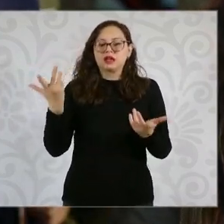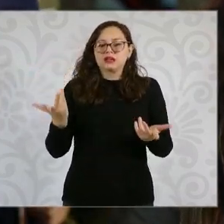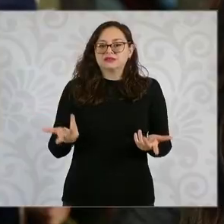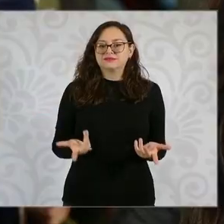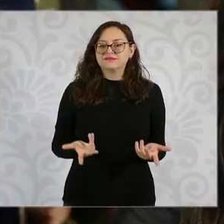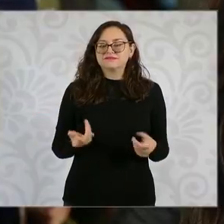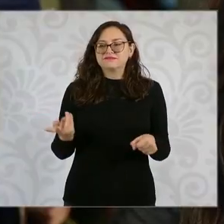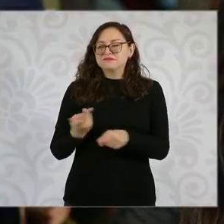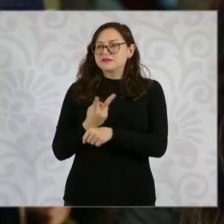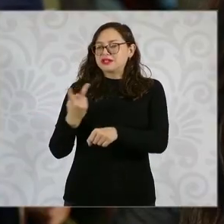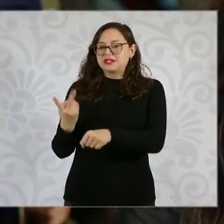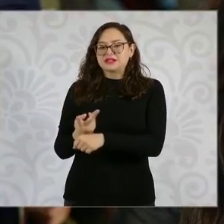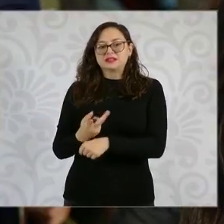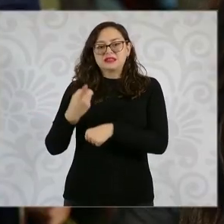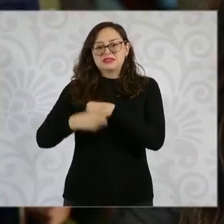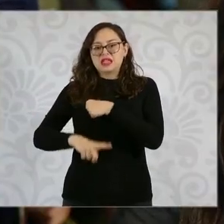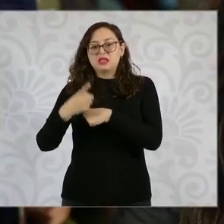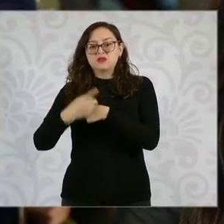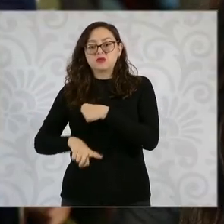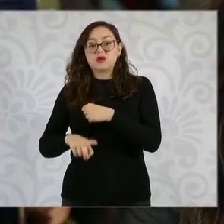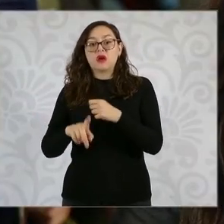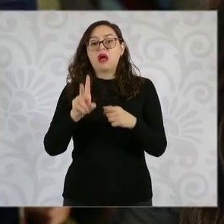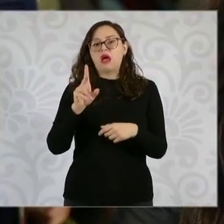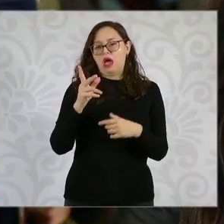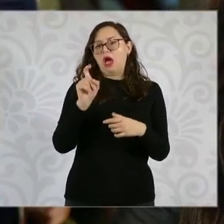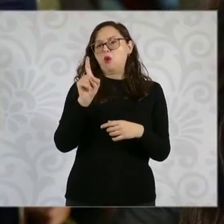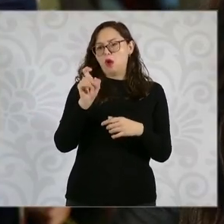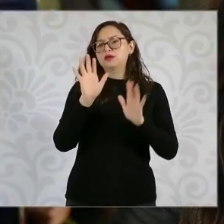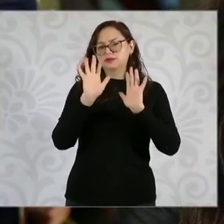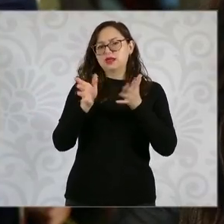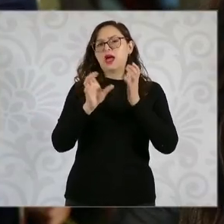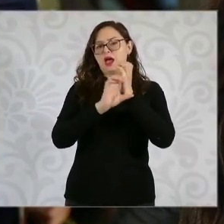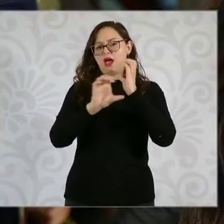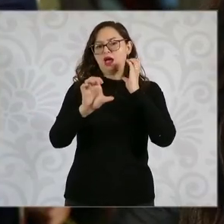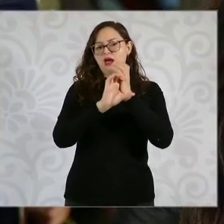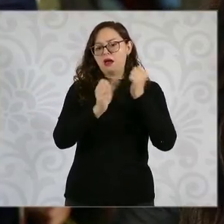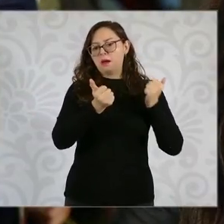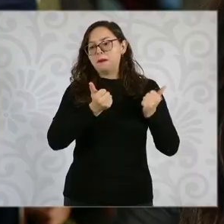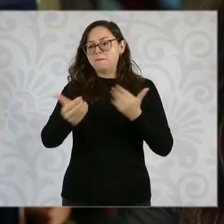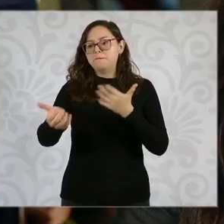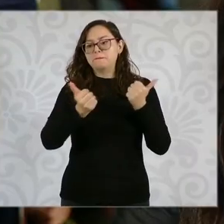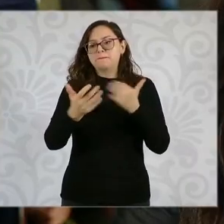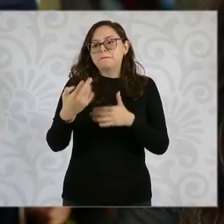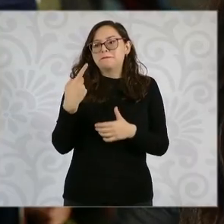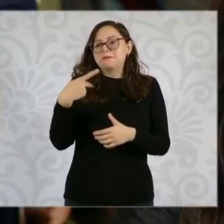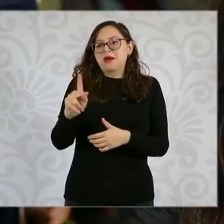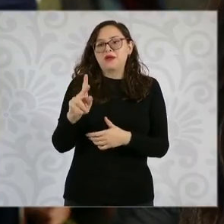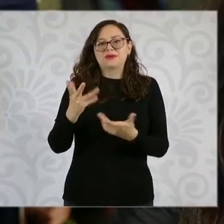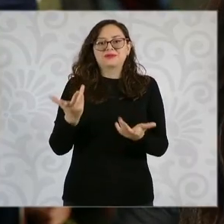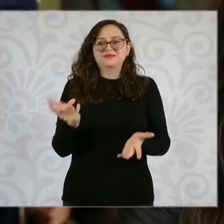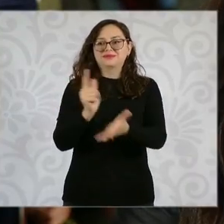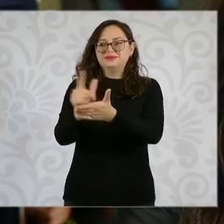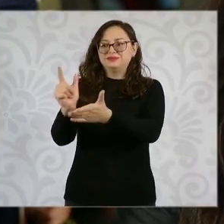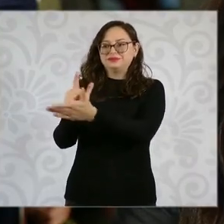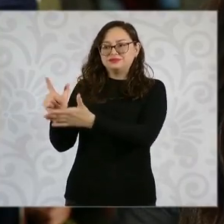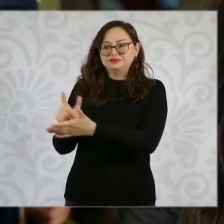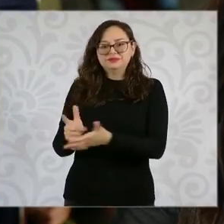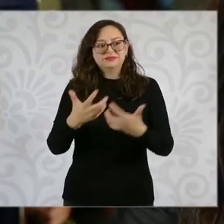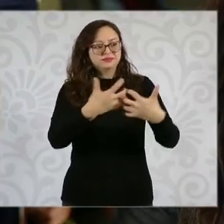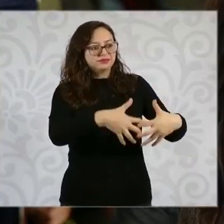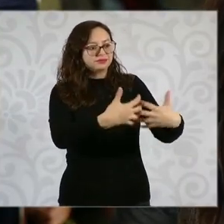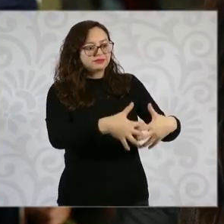la distribución de agua potable a través de pipas. A ver, ¿cuánto van a tardar estos trabajos para restablecer los sistemas de bombeo,